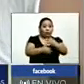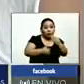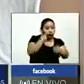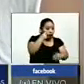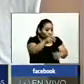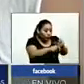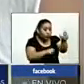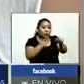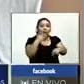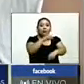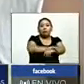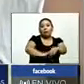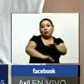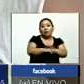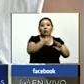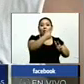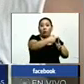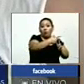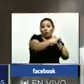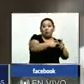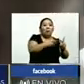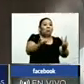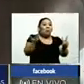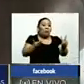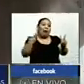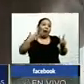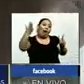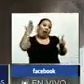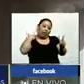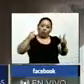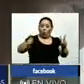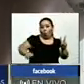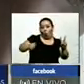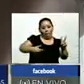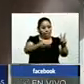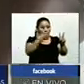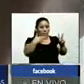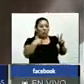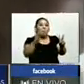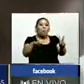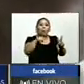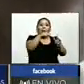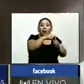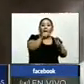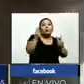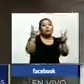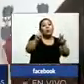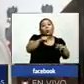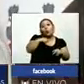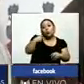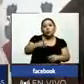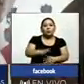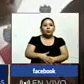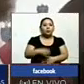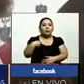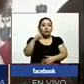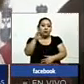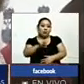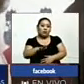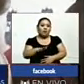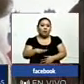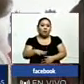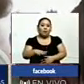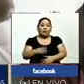la policía logró la captura de este sujeto, quien era reclamado por un juez vinculado al delito de homicidio simple. La tarde, personal